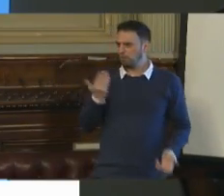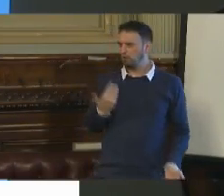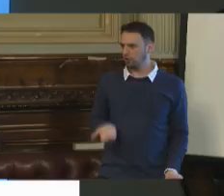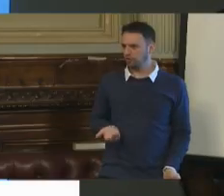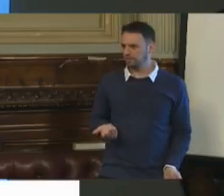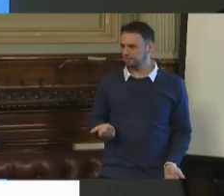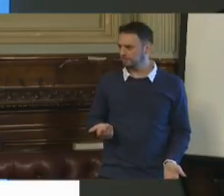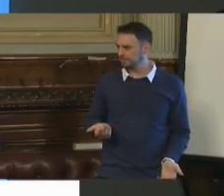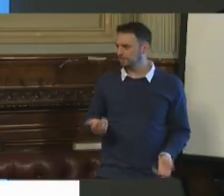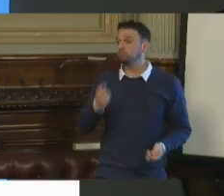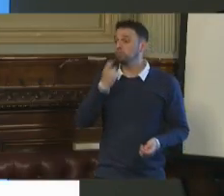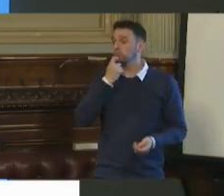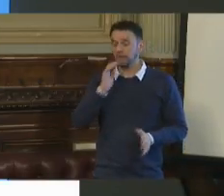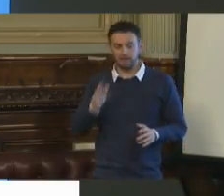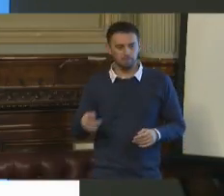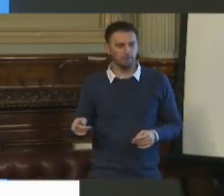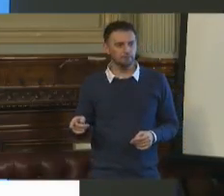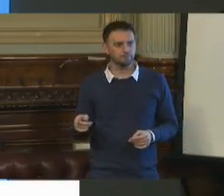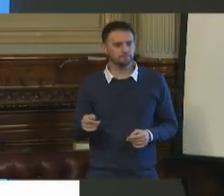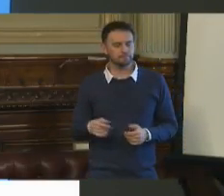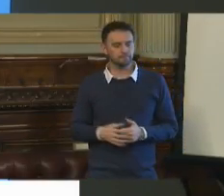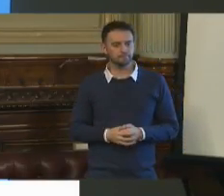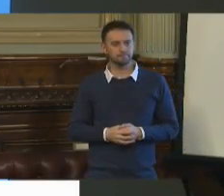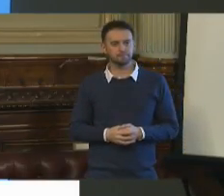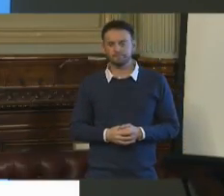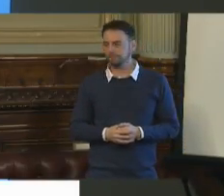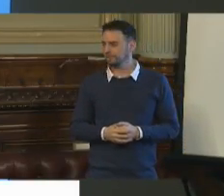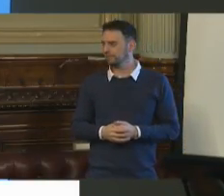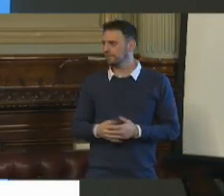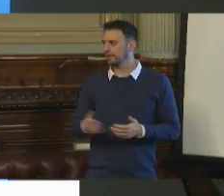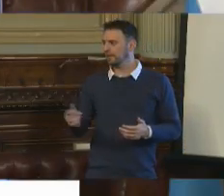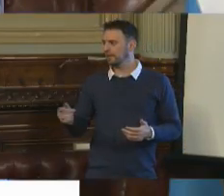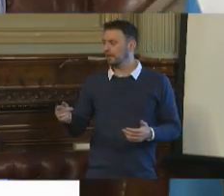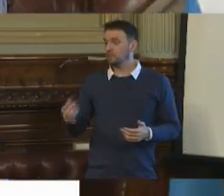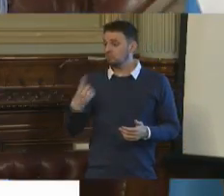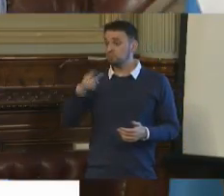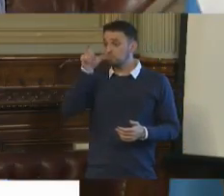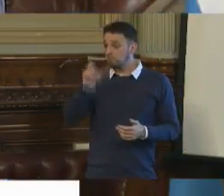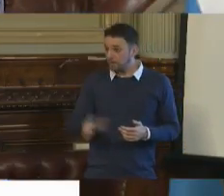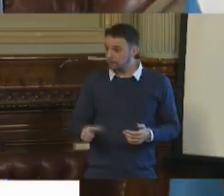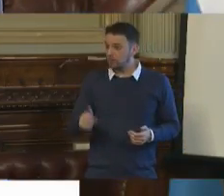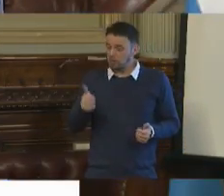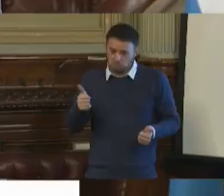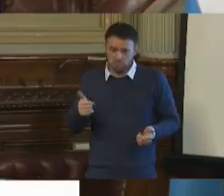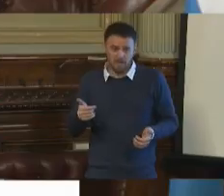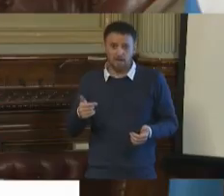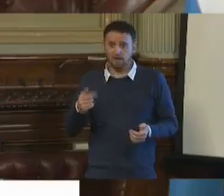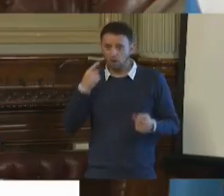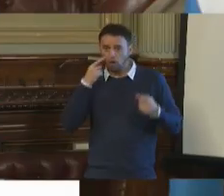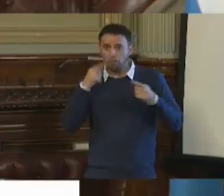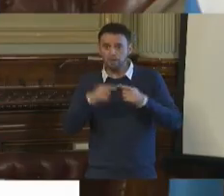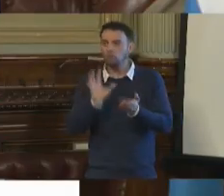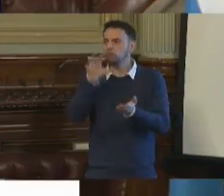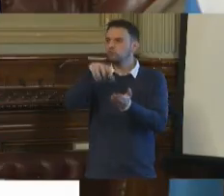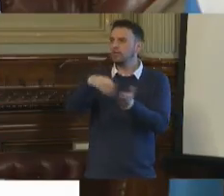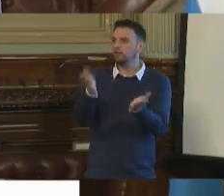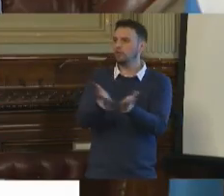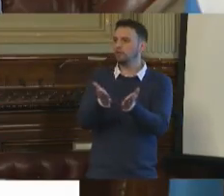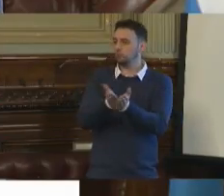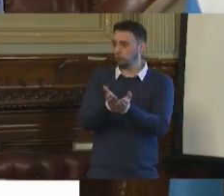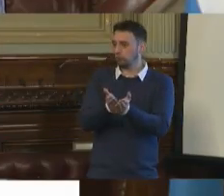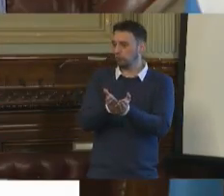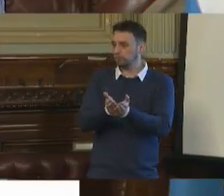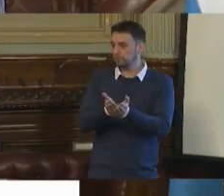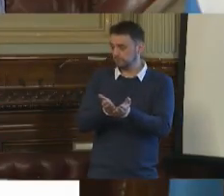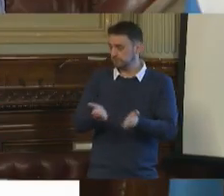recientes entonces por poner un ejemplo práctico alguien con muy buena intención y que a lo mejor tuviera un centro de estudios